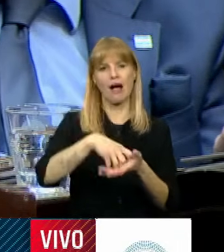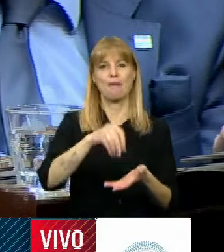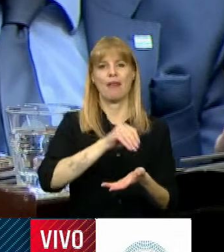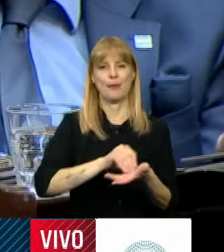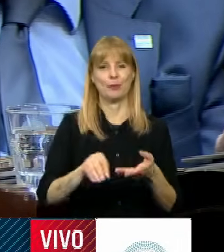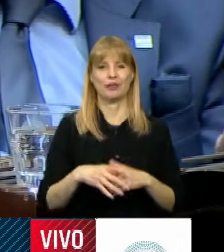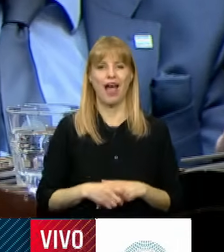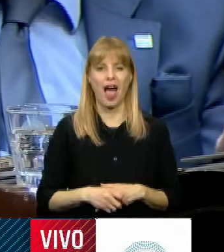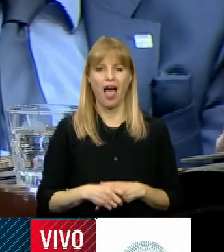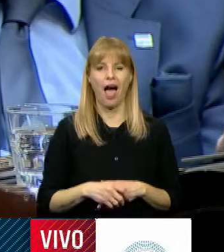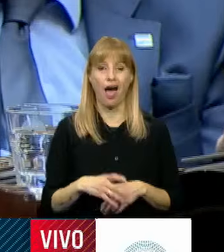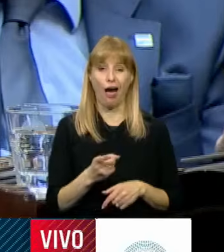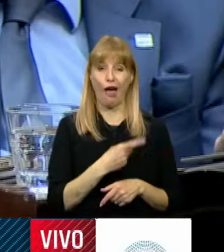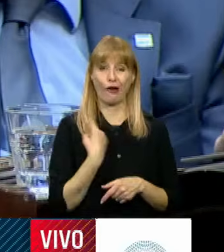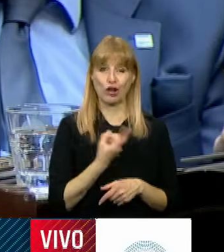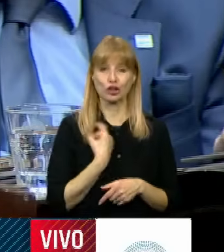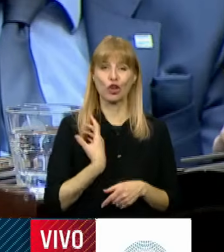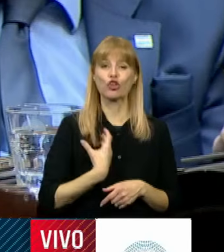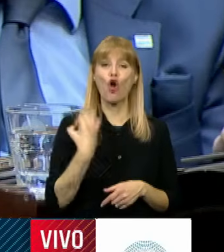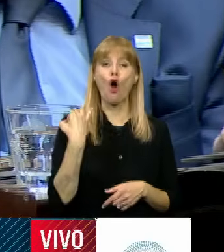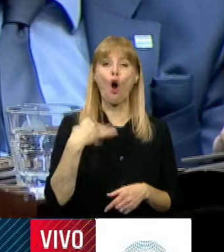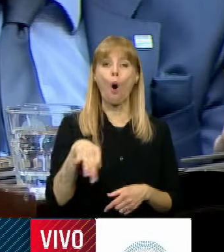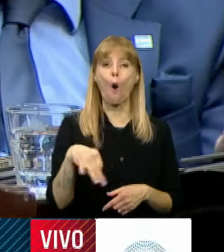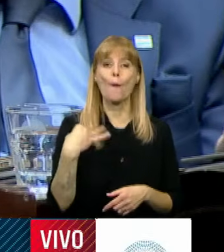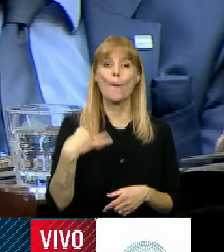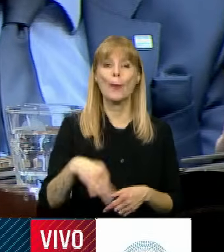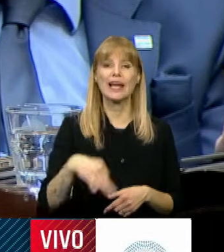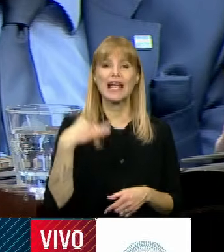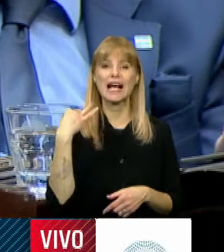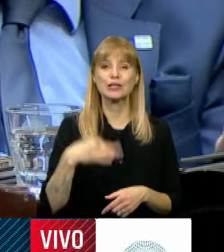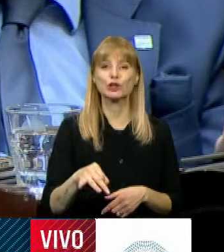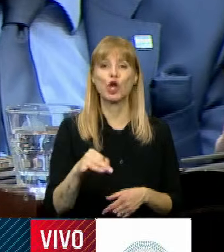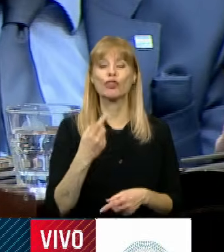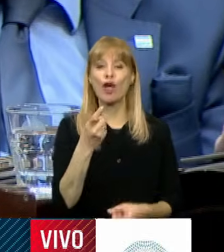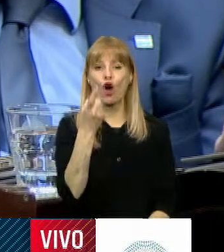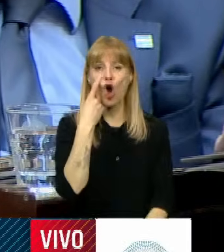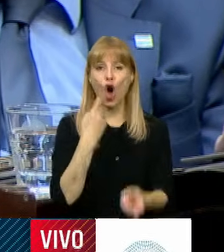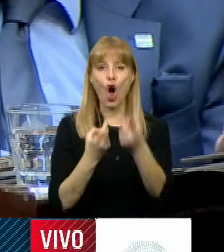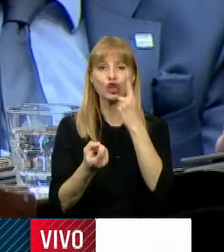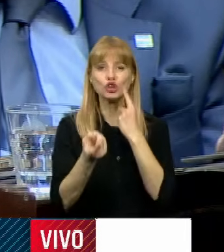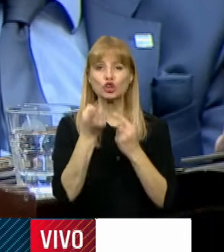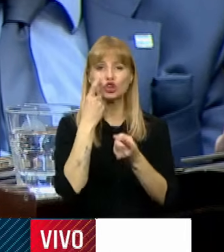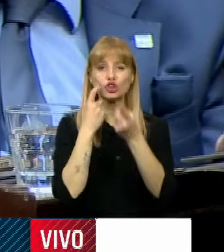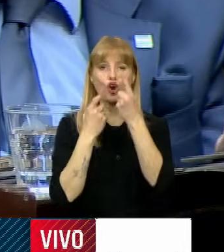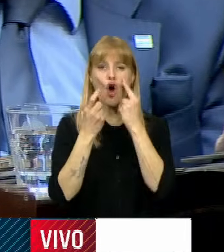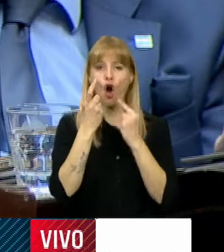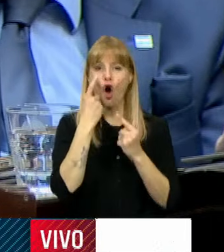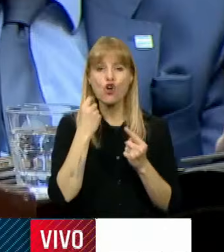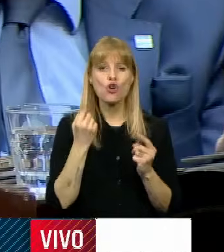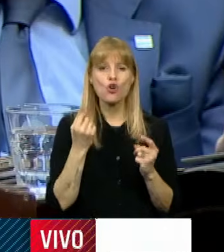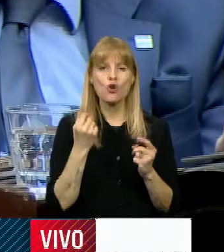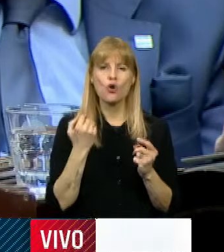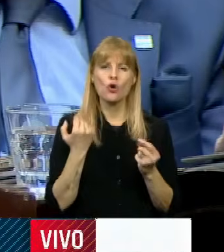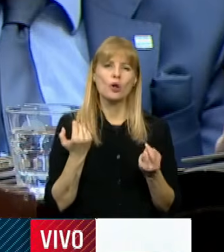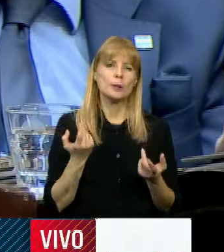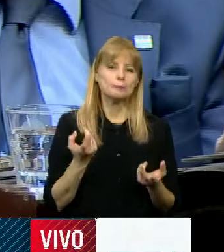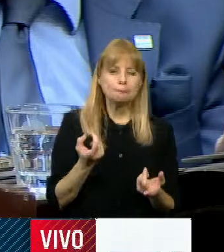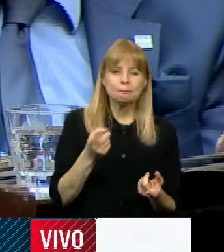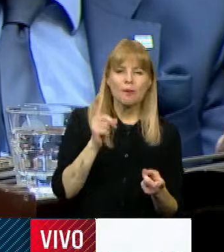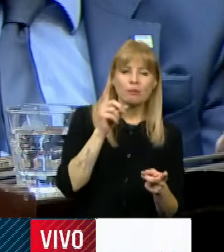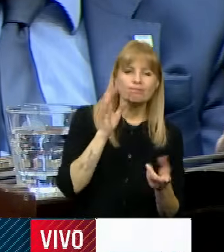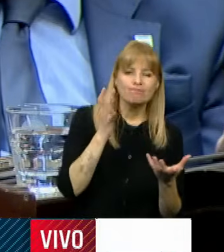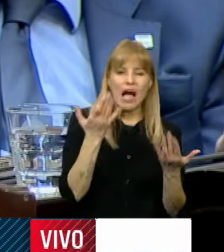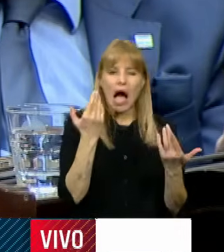Y nosotros tenemos la obligación de controlar, hacer todo lo posible para controlar y para